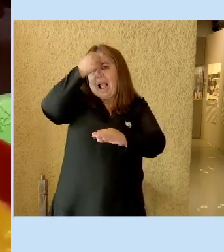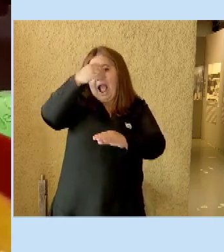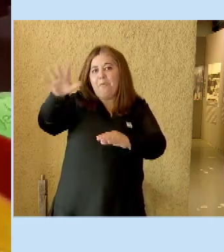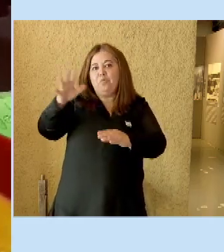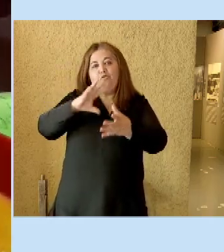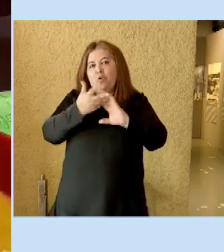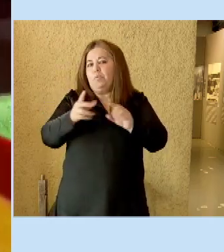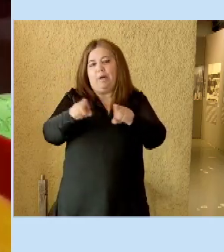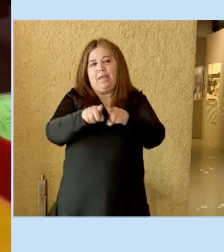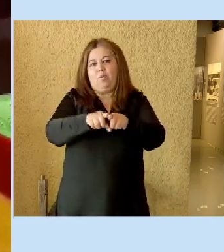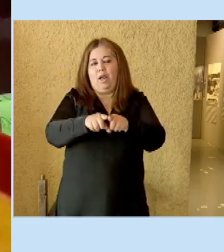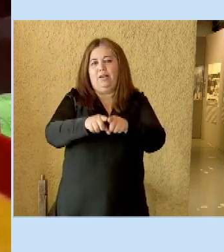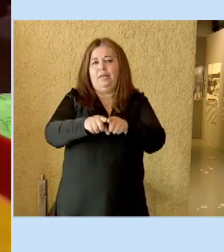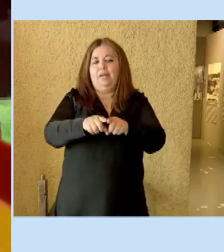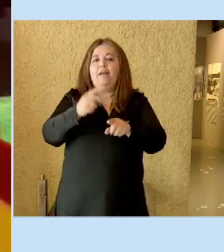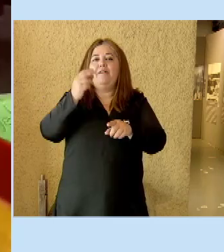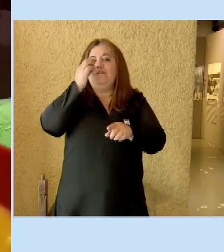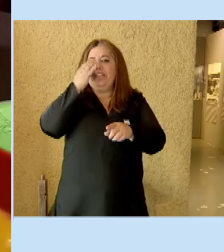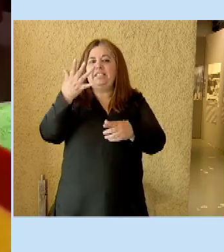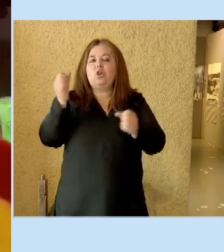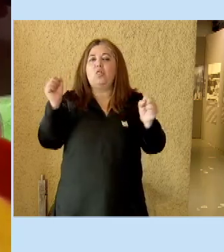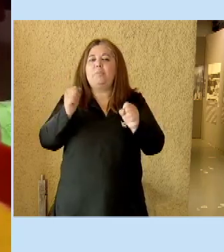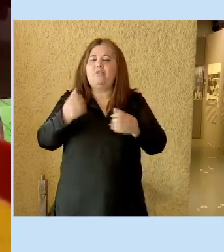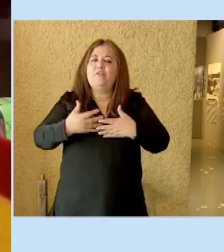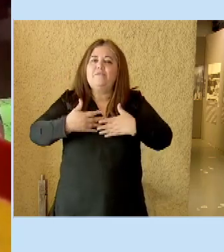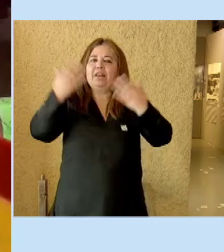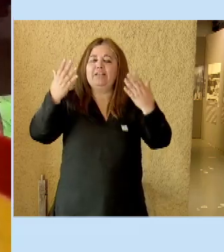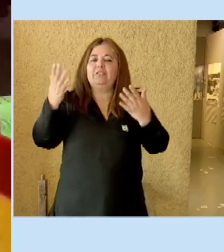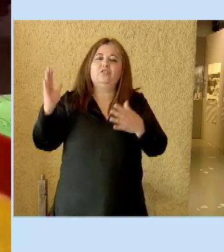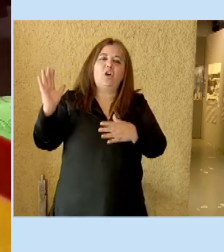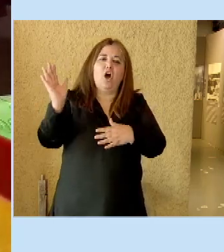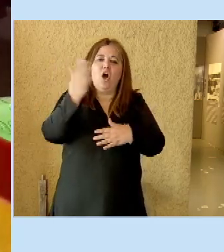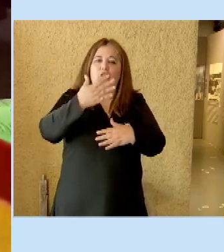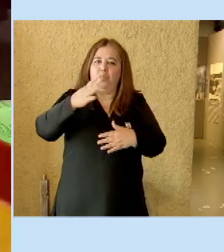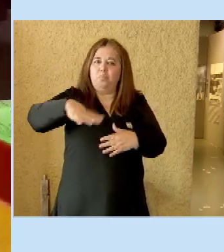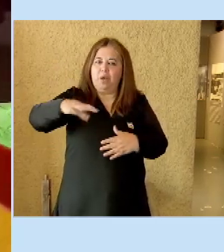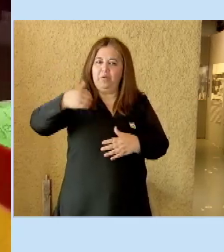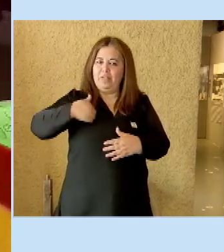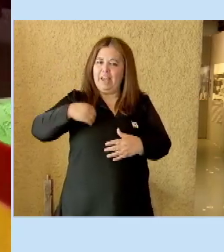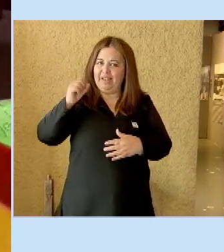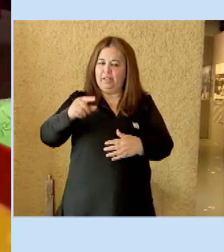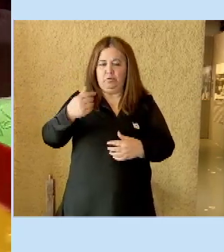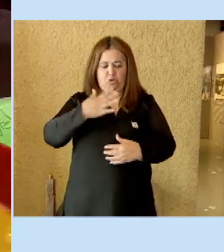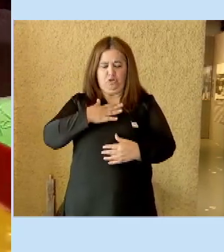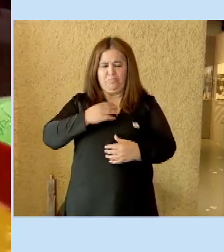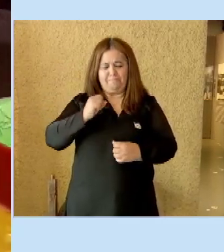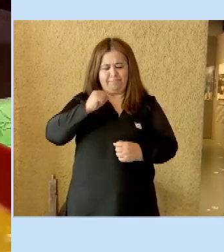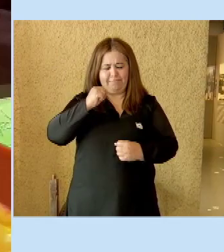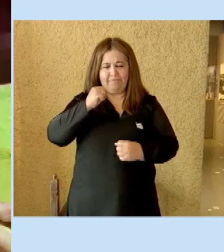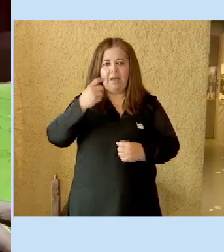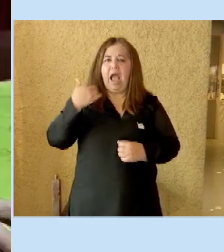Desearles feliz 25 de mayo a todo el pueblo argentino, porque soy bien argentina, gracias a